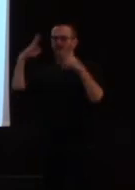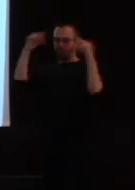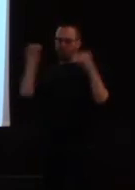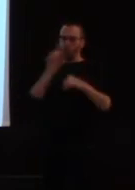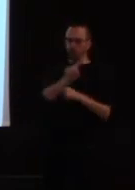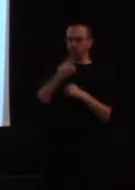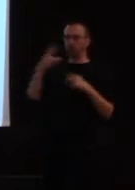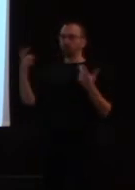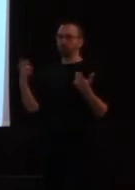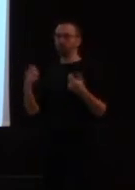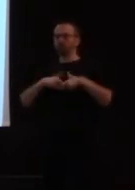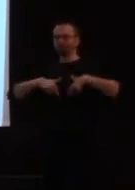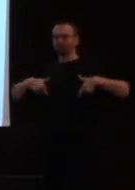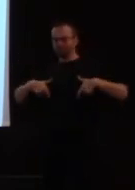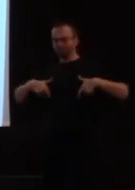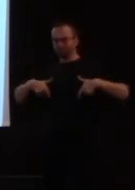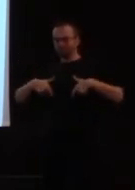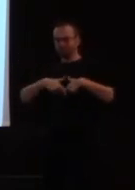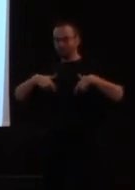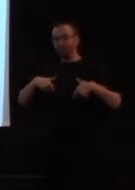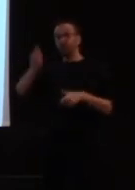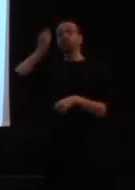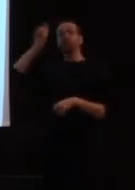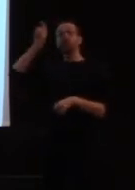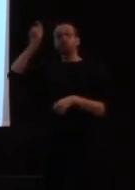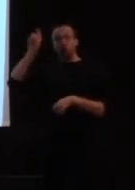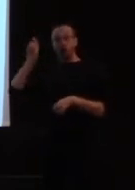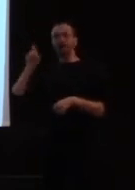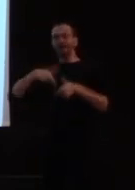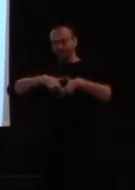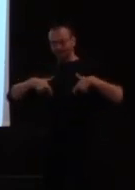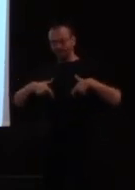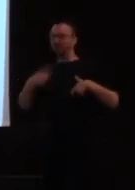con el cartel. Y ella se ponía otro cartel que decía doctora.